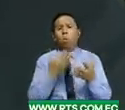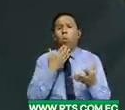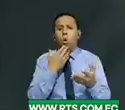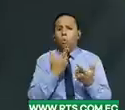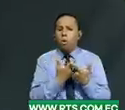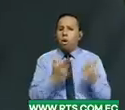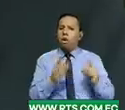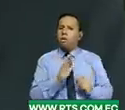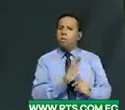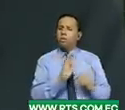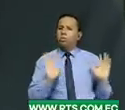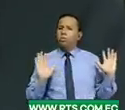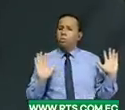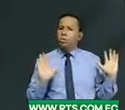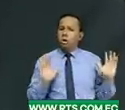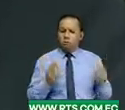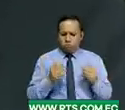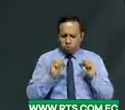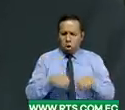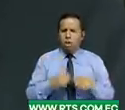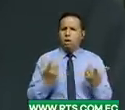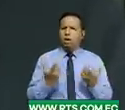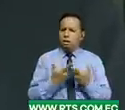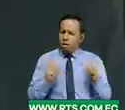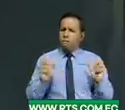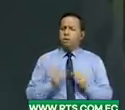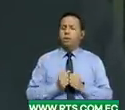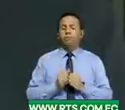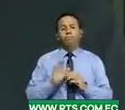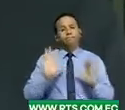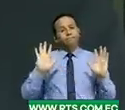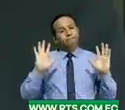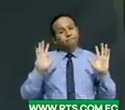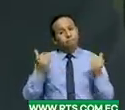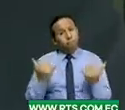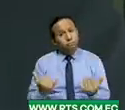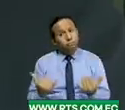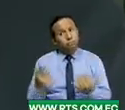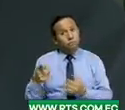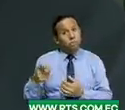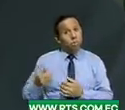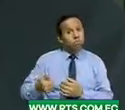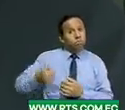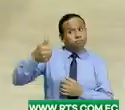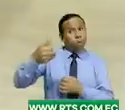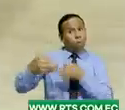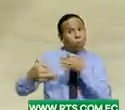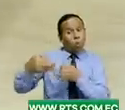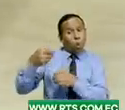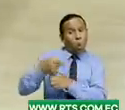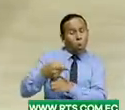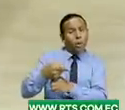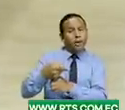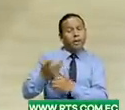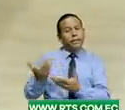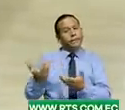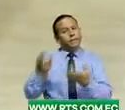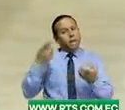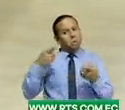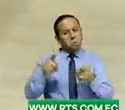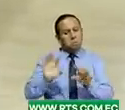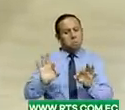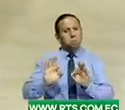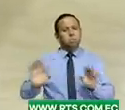condición más favorable, y bueno, lamentablemente hoy enfrentamos una decisión con la que no estamos de acuerdo. La fiscal